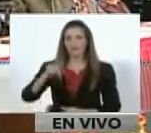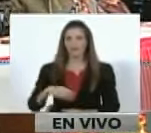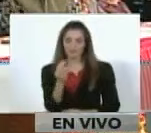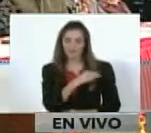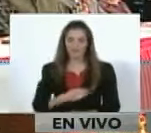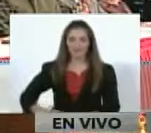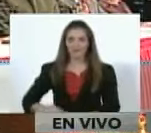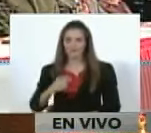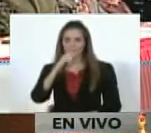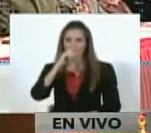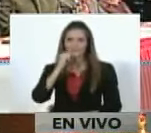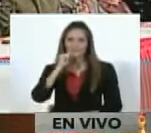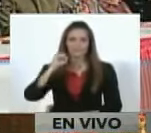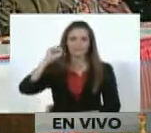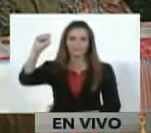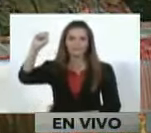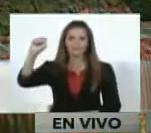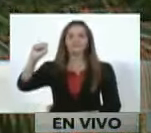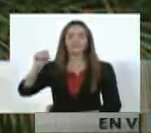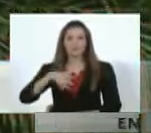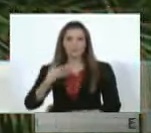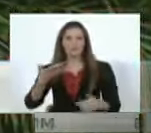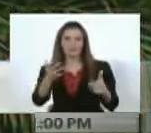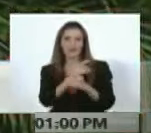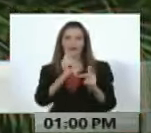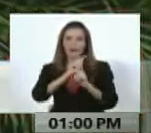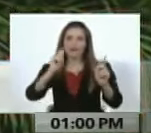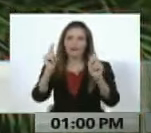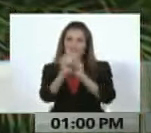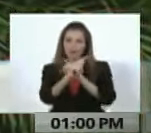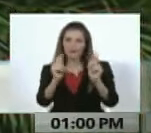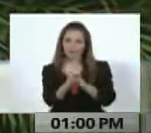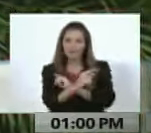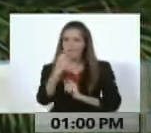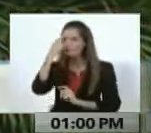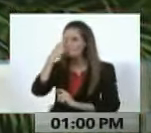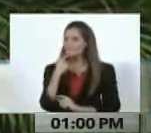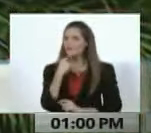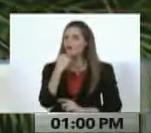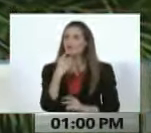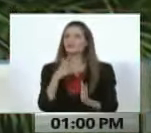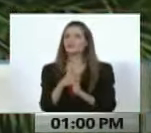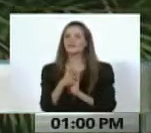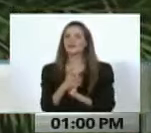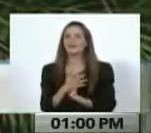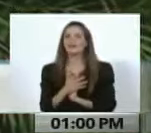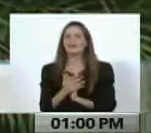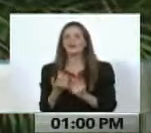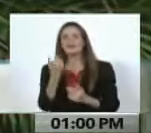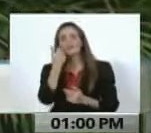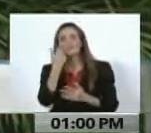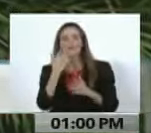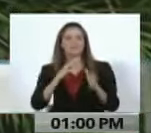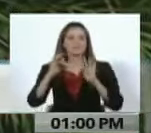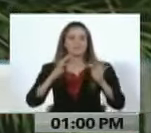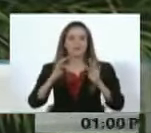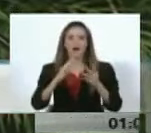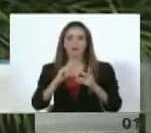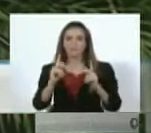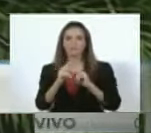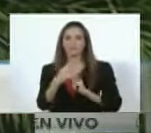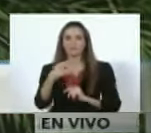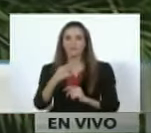presidente obrero Nicolás Maduro ha logrado cambiar los perfiles epidemiológicos migrando de las enfermedades transmisibles a no